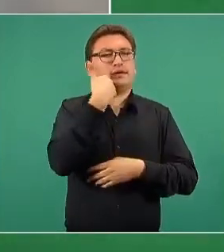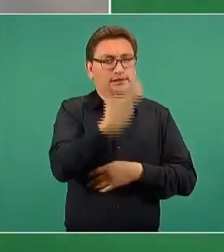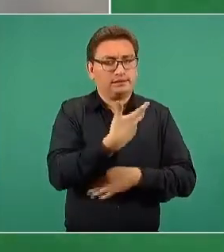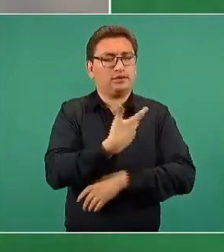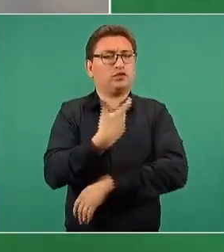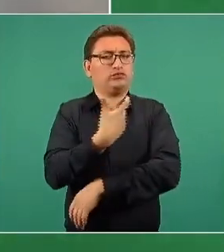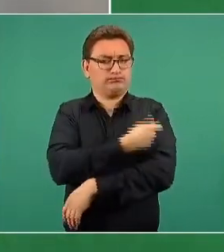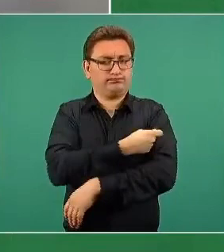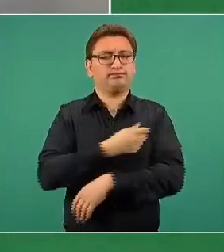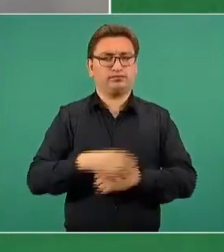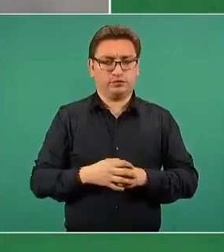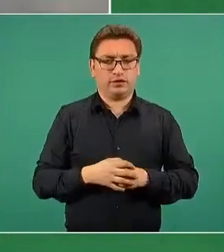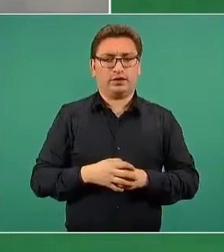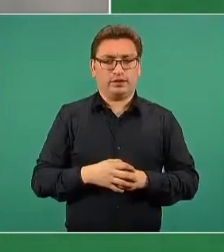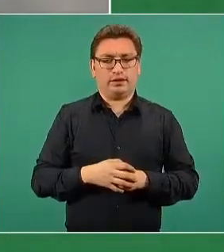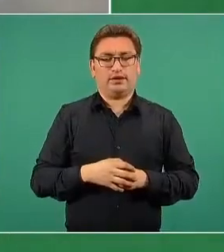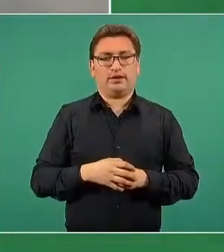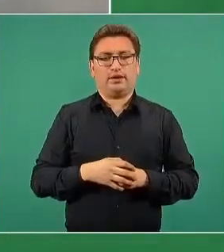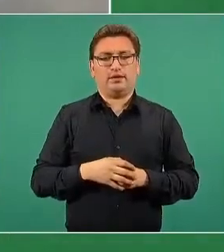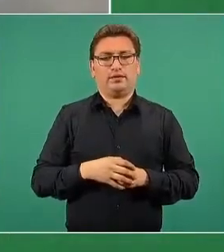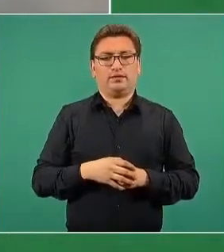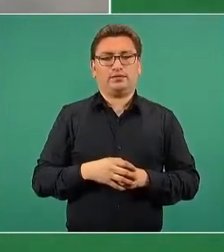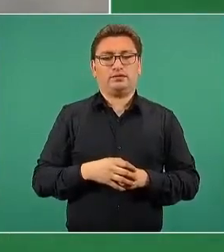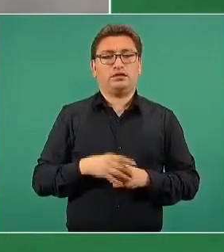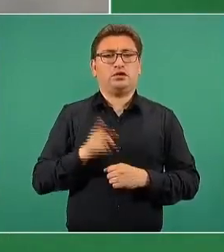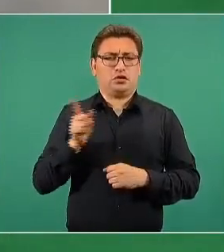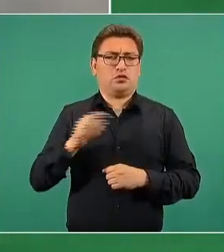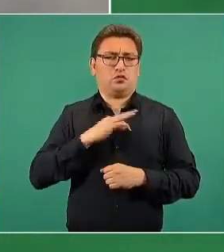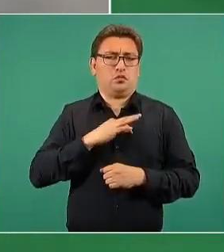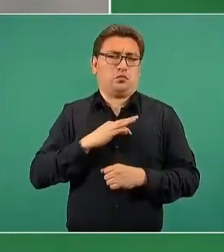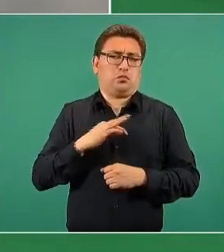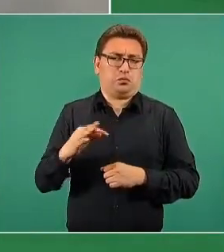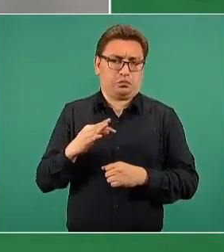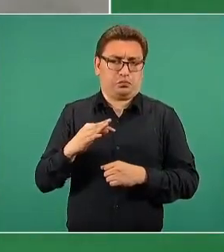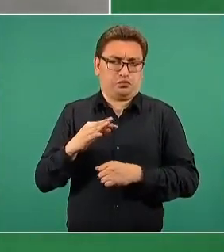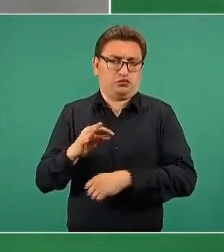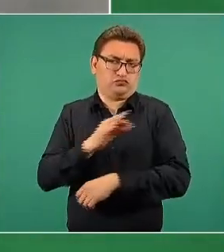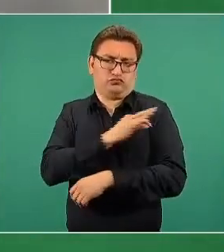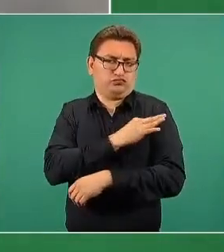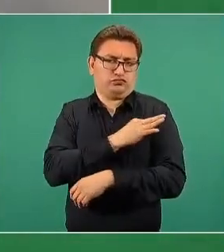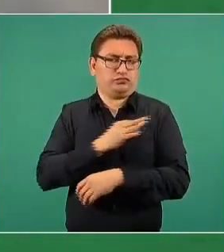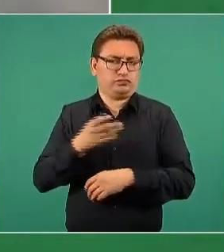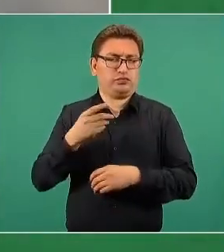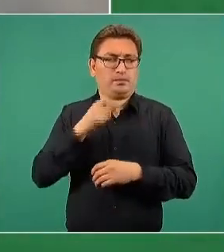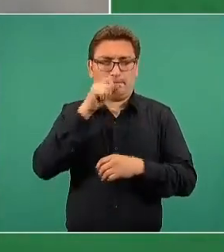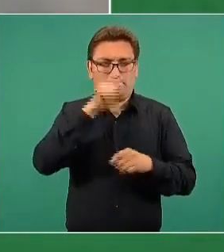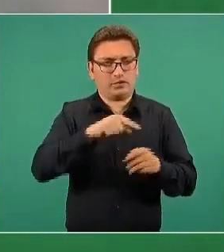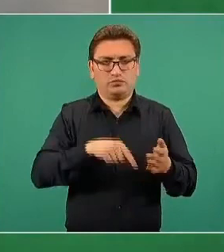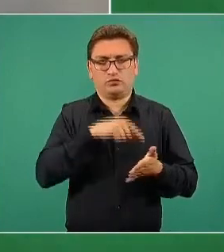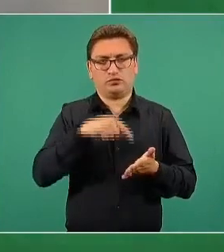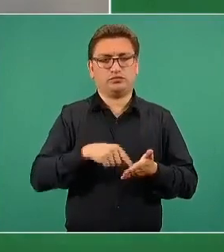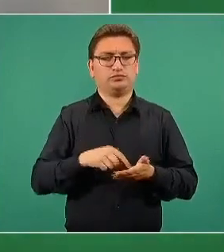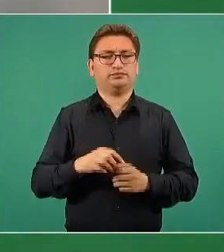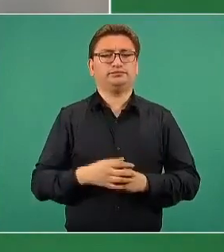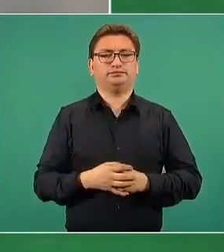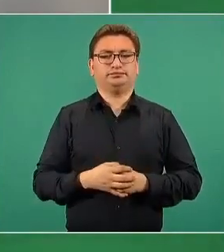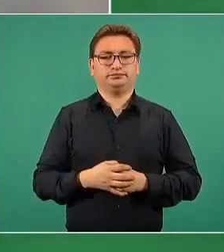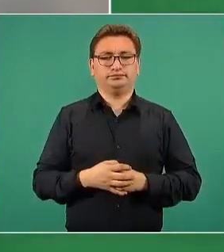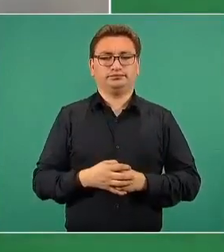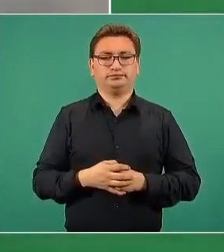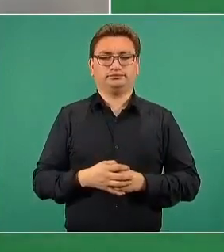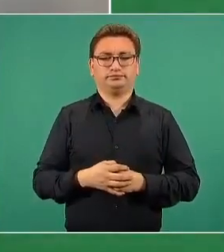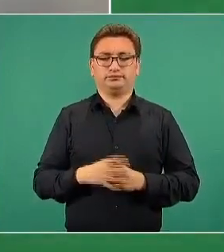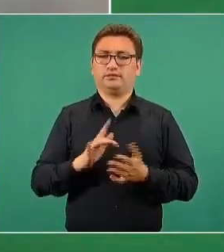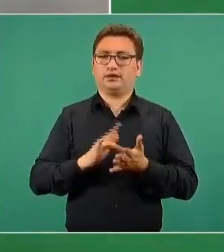de recibir la vacuna y recibirla en su momento en ese centro de vacunación,